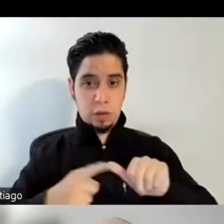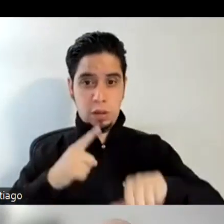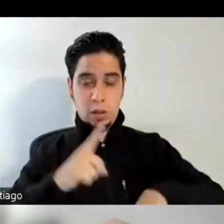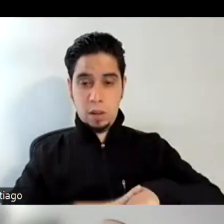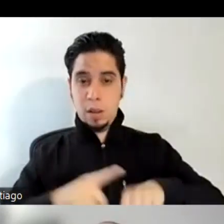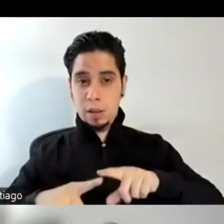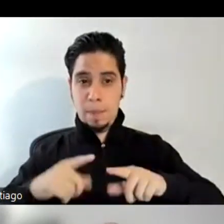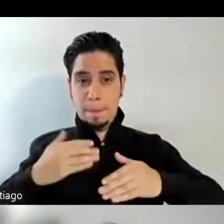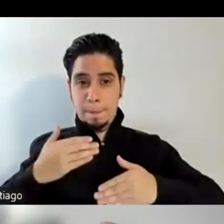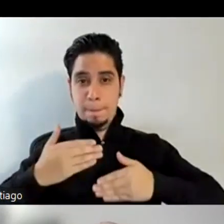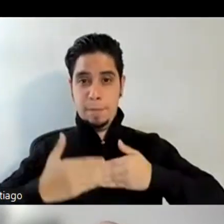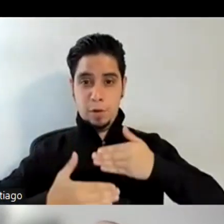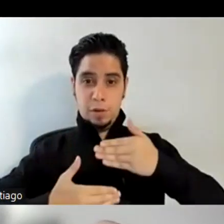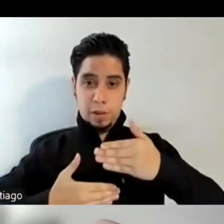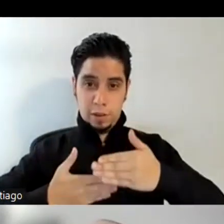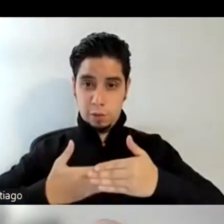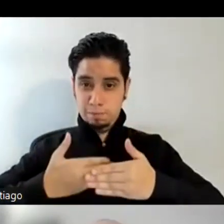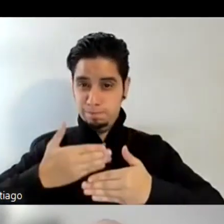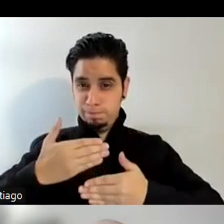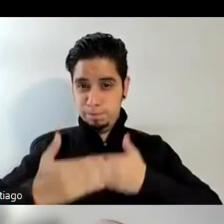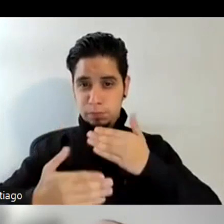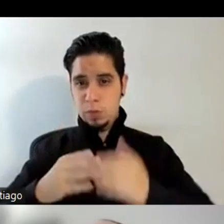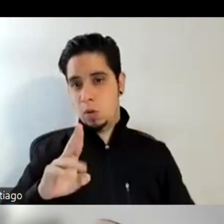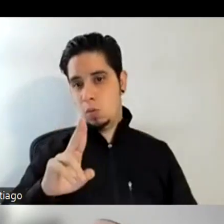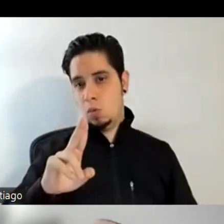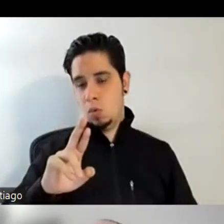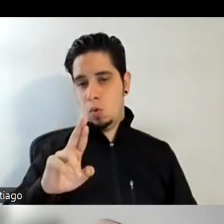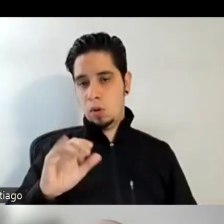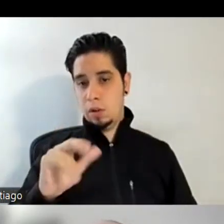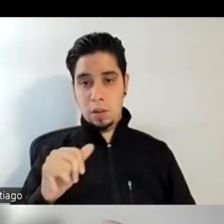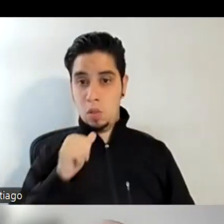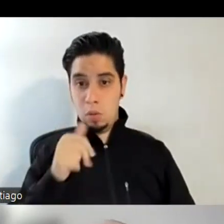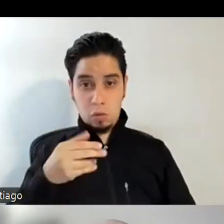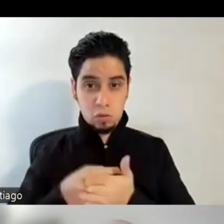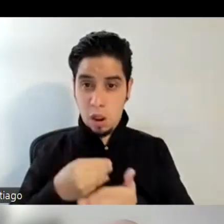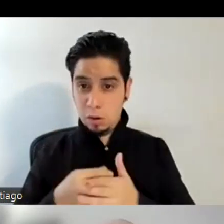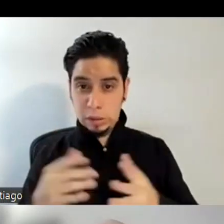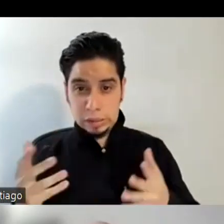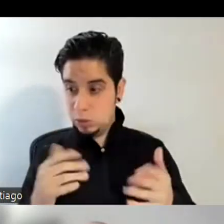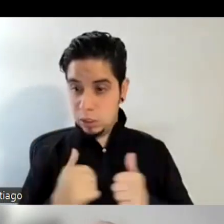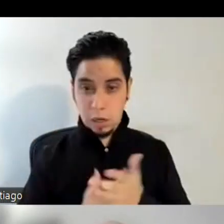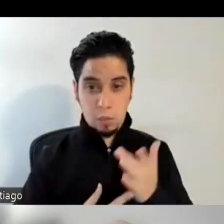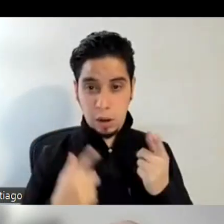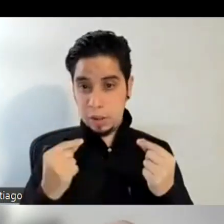que Javier, sé lo que estás hablando, la burocracia, él no me ha mandado el cheque, no tengo un chavo, no sé dónde, o sea, ¿cómo lo voy a hacer?